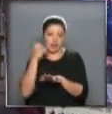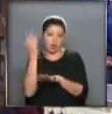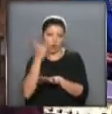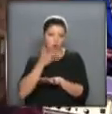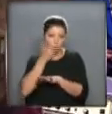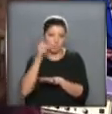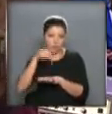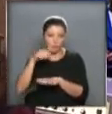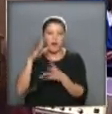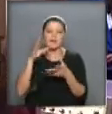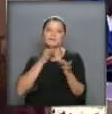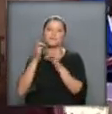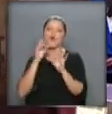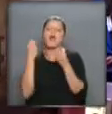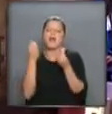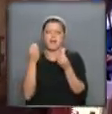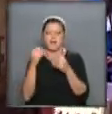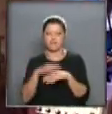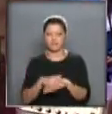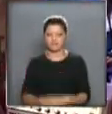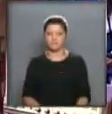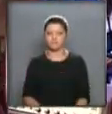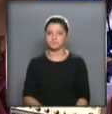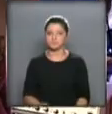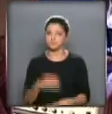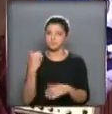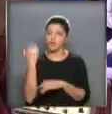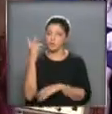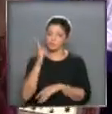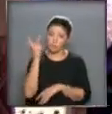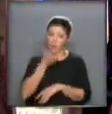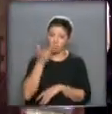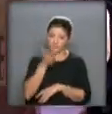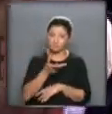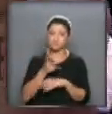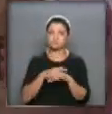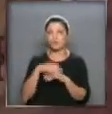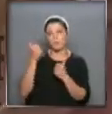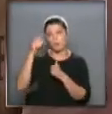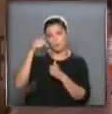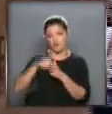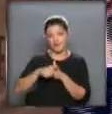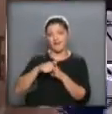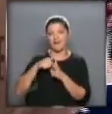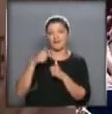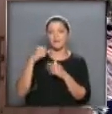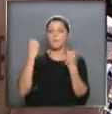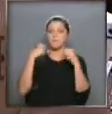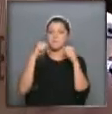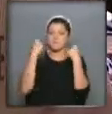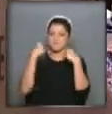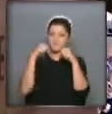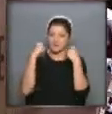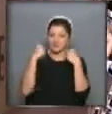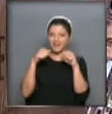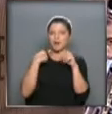programa. Obviamente. Dale. Jorge, ¿querés contarnos un poco? Bueno, acá estamos ensayando con los chicos en este cierre